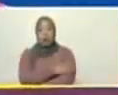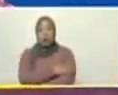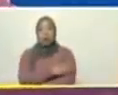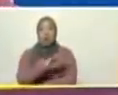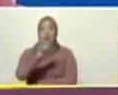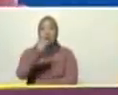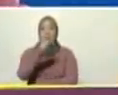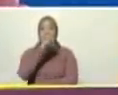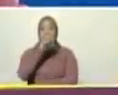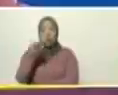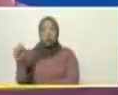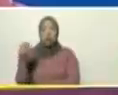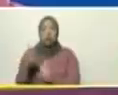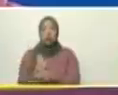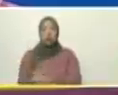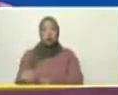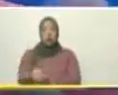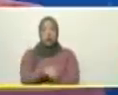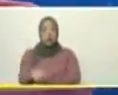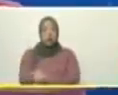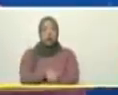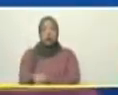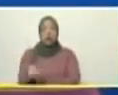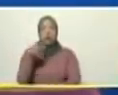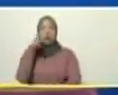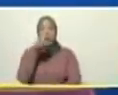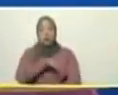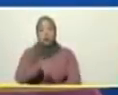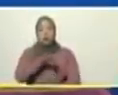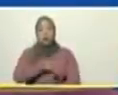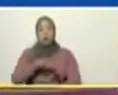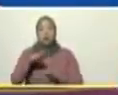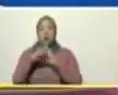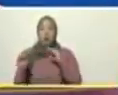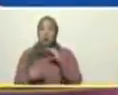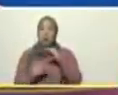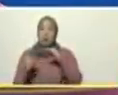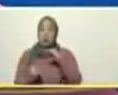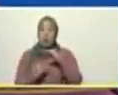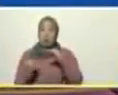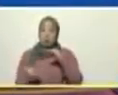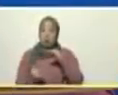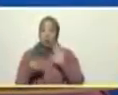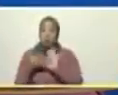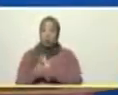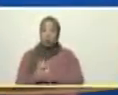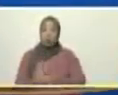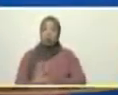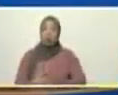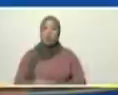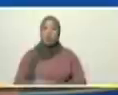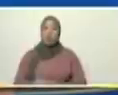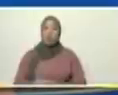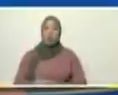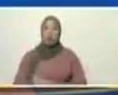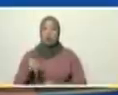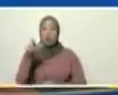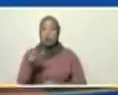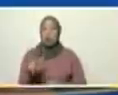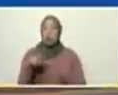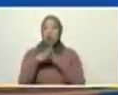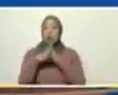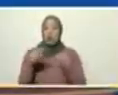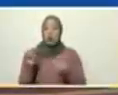años salió de las calles donde estaba para meterse a todas las instituciones donde no podía entrar. Y en 100 años ahora están todas